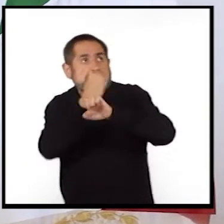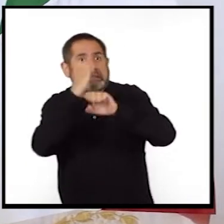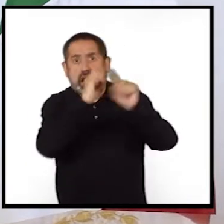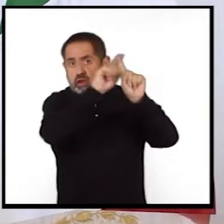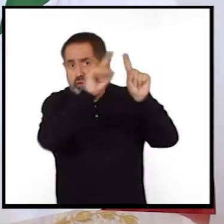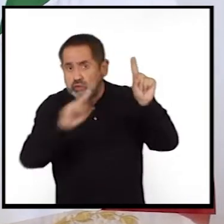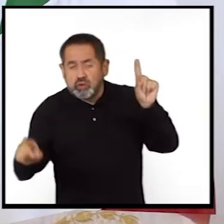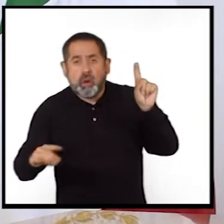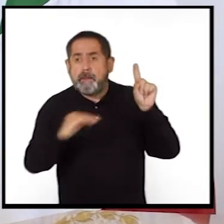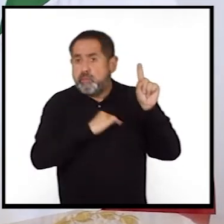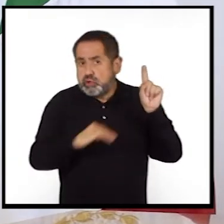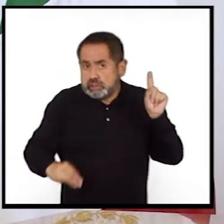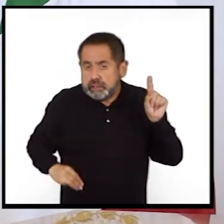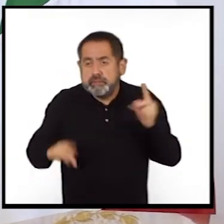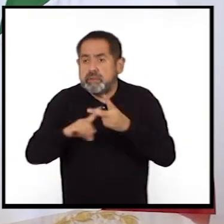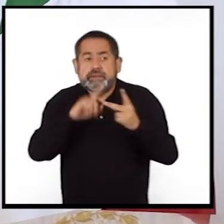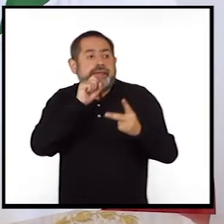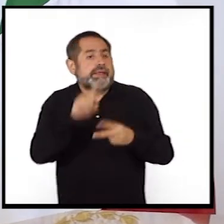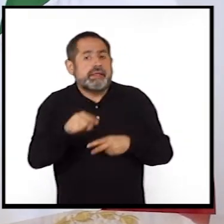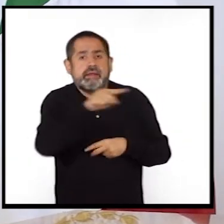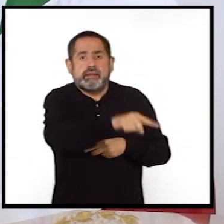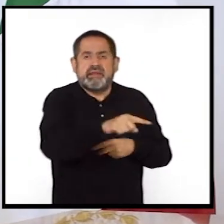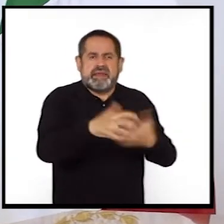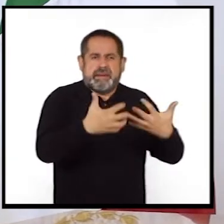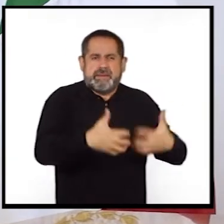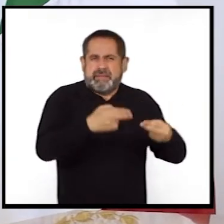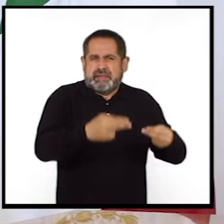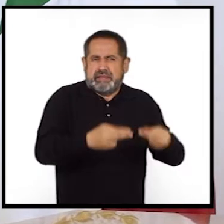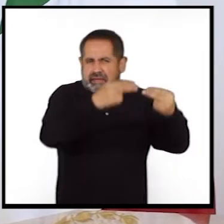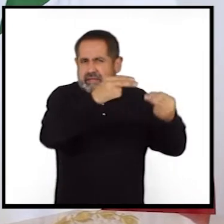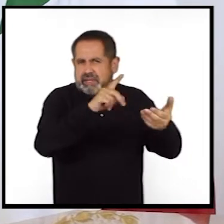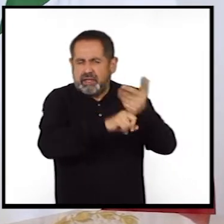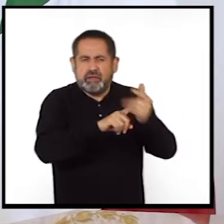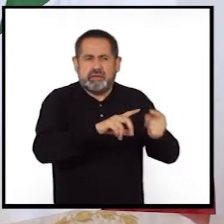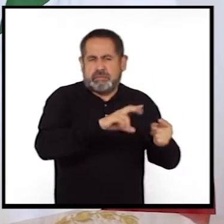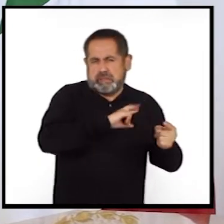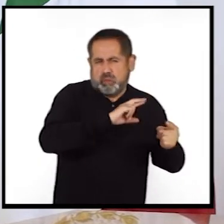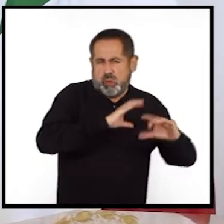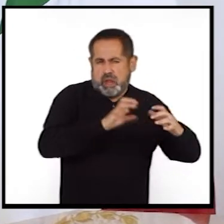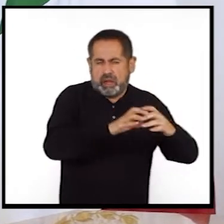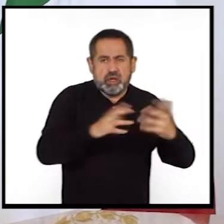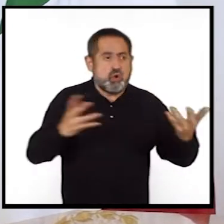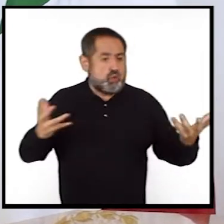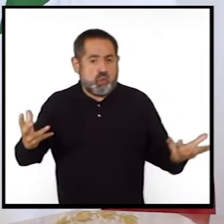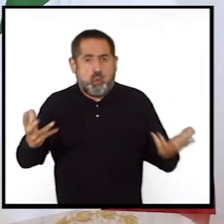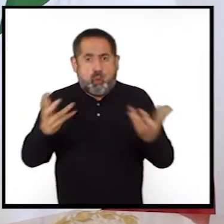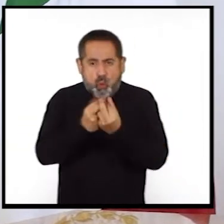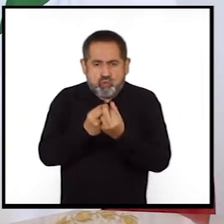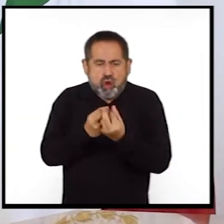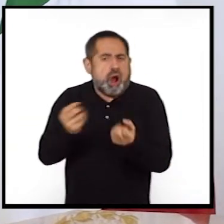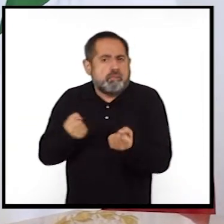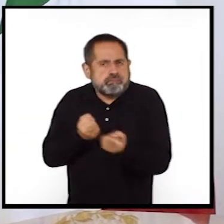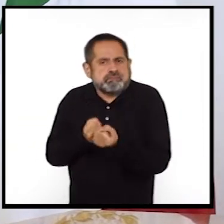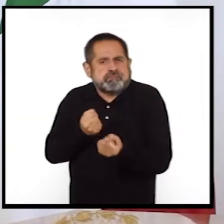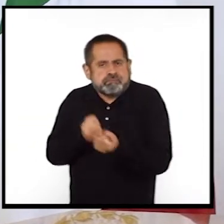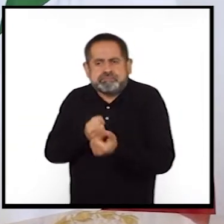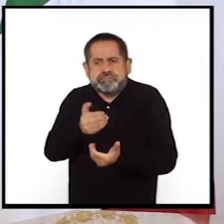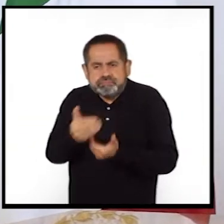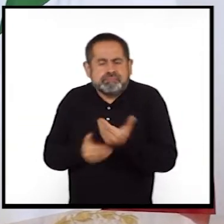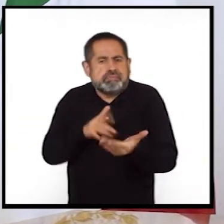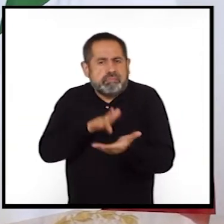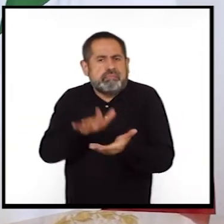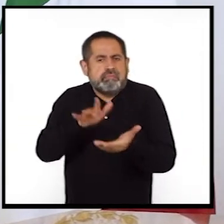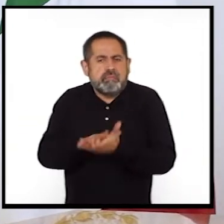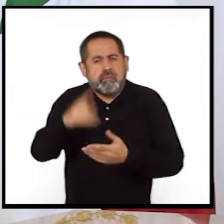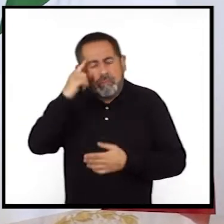estados y municipios, así como con el sector privado y social, para impulsarlos como el